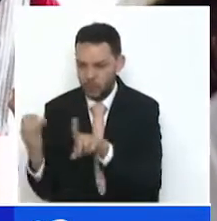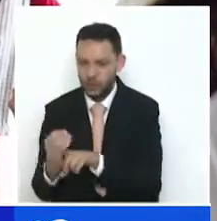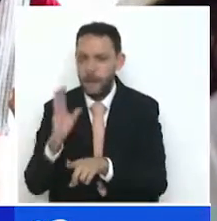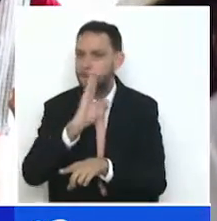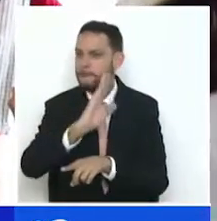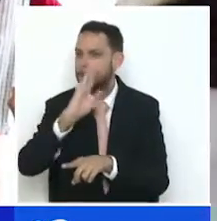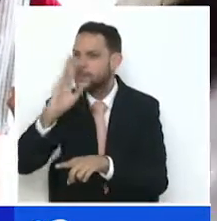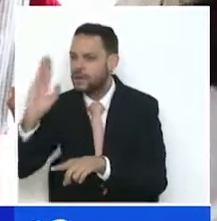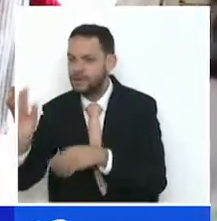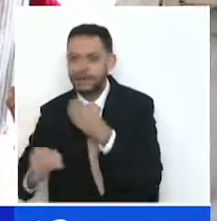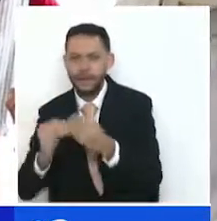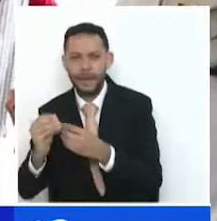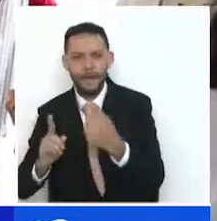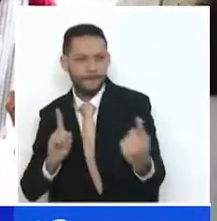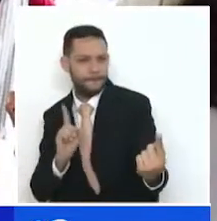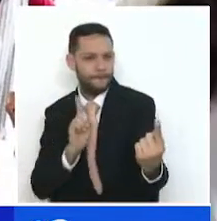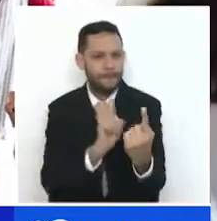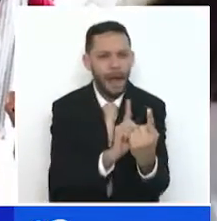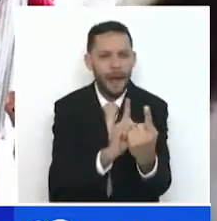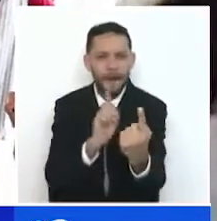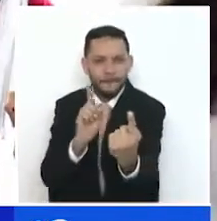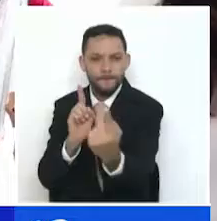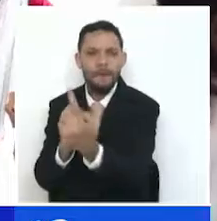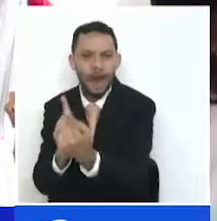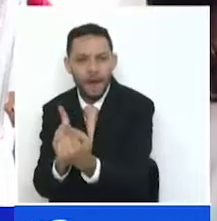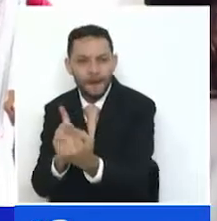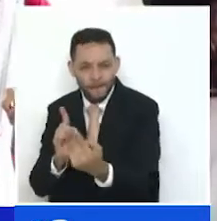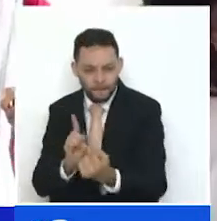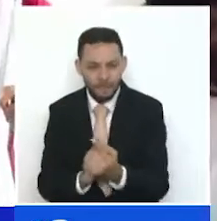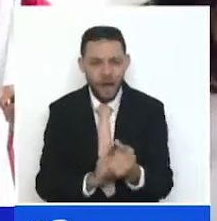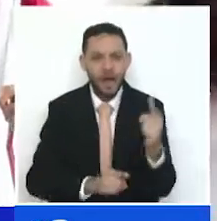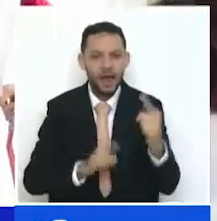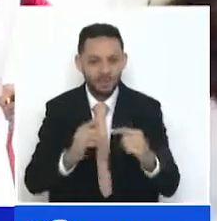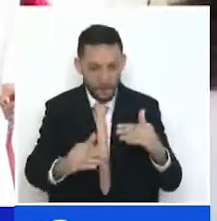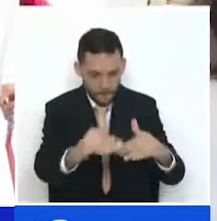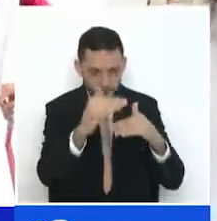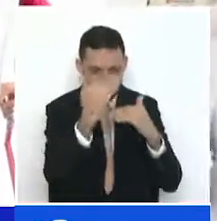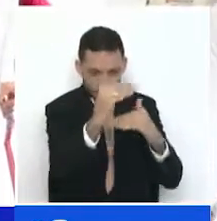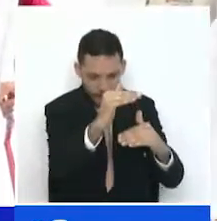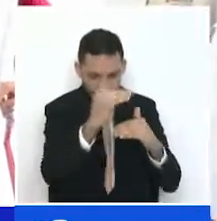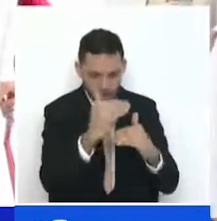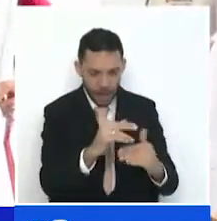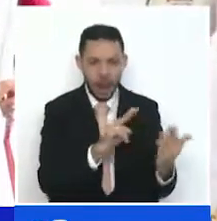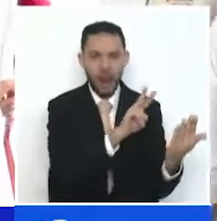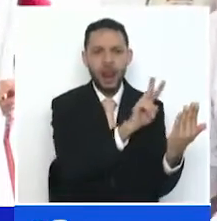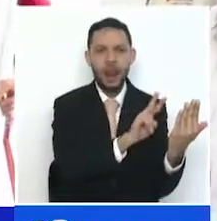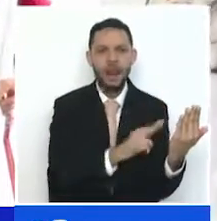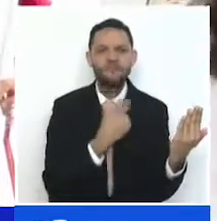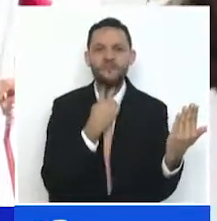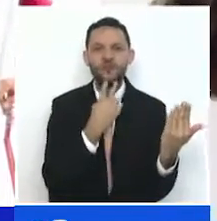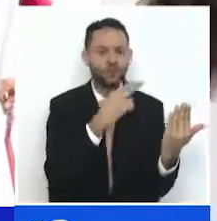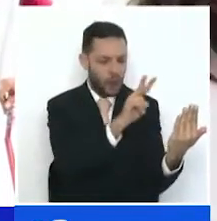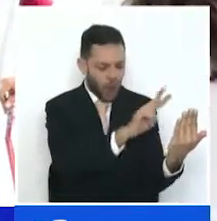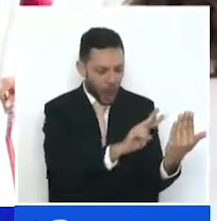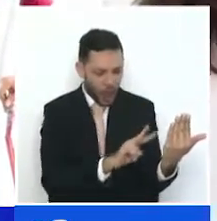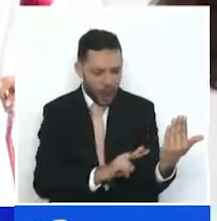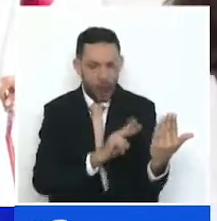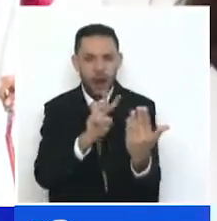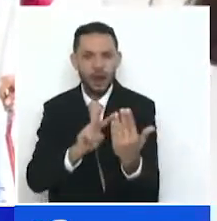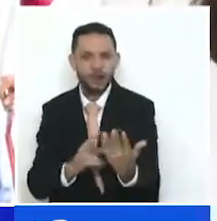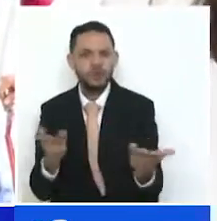están realizando lecturas a viva voz de algunos de los textos de escritores locales que tenemos y que están